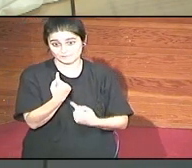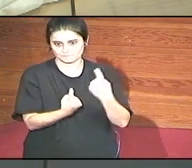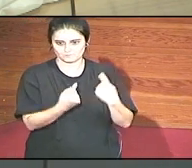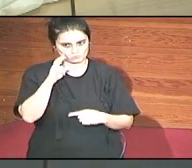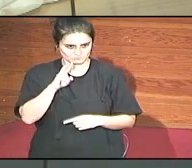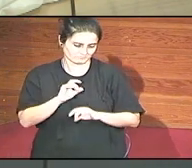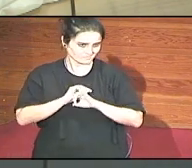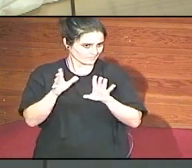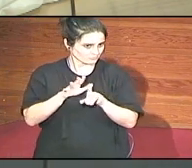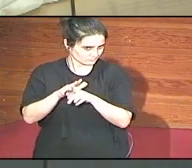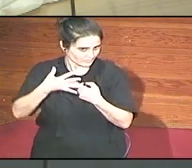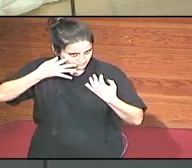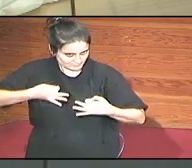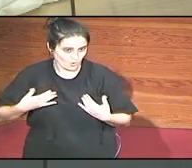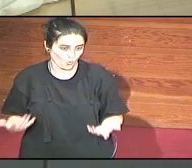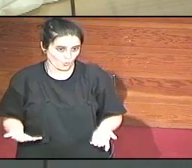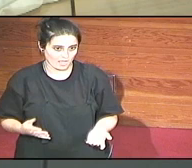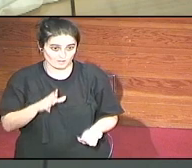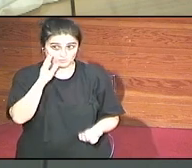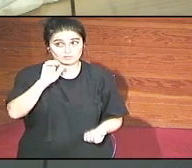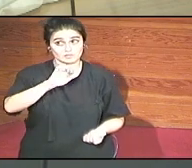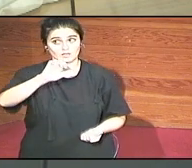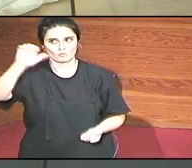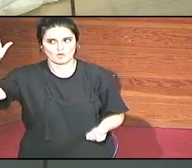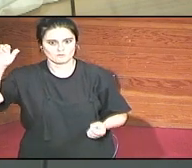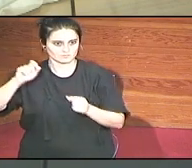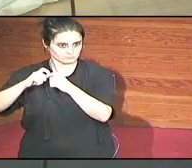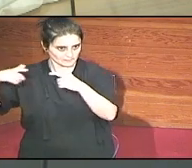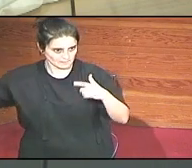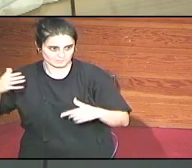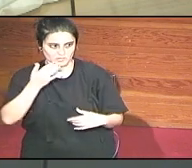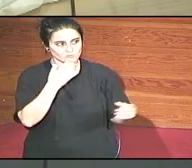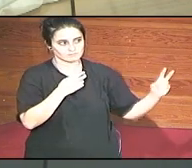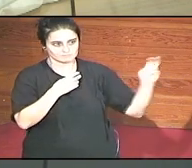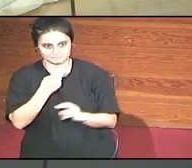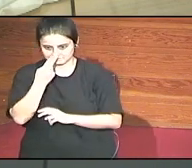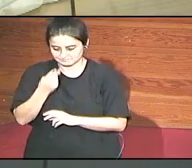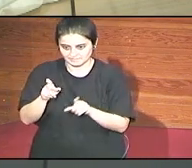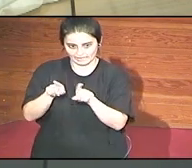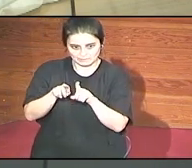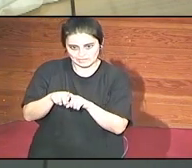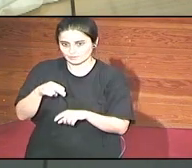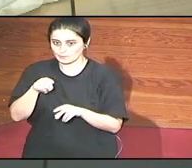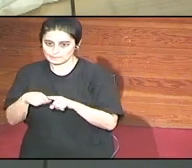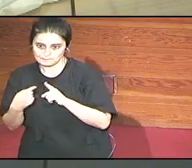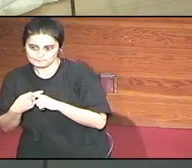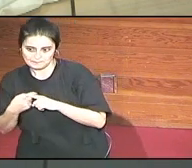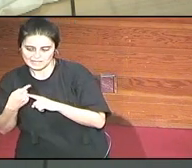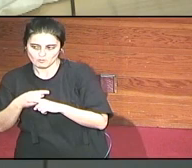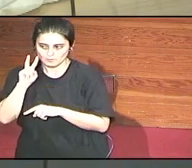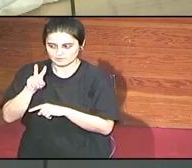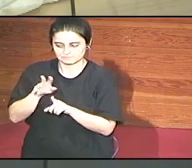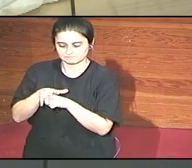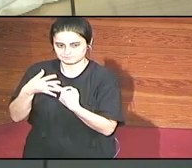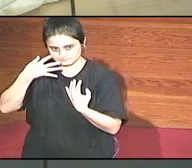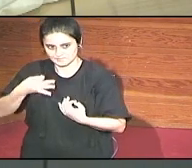en europa pues los cristianos saben vienen a ver a su hermano bien a ver a su primo y demás pero